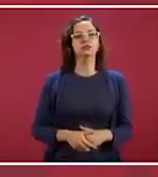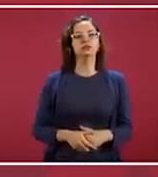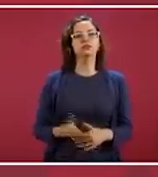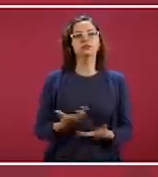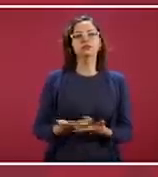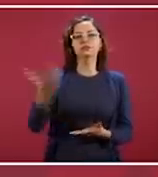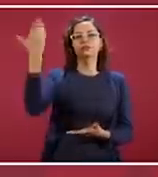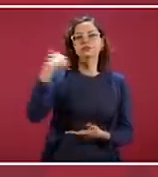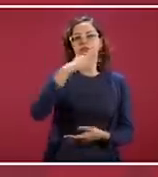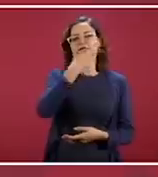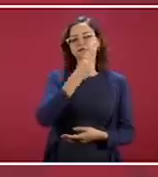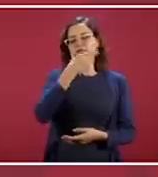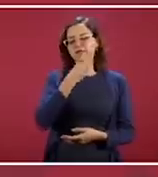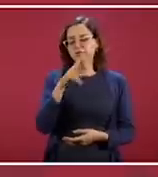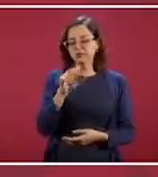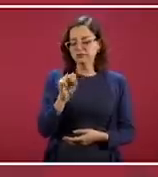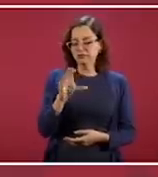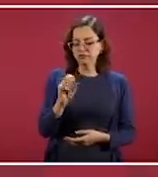decía Vasconcelos